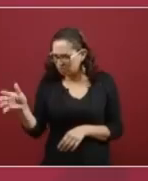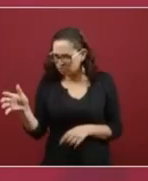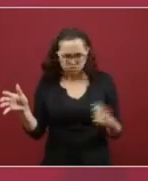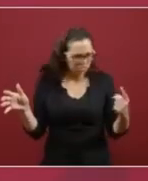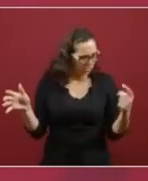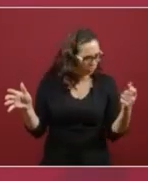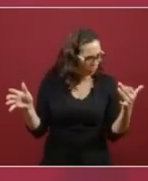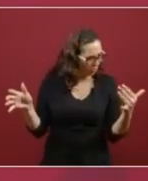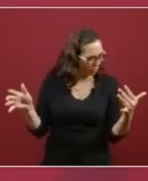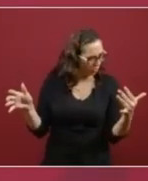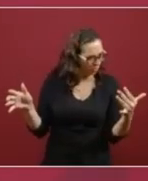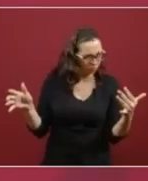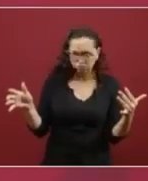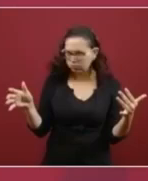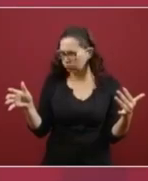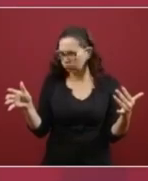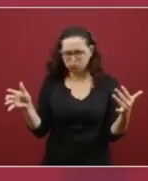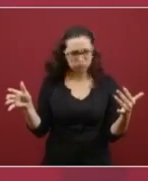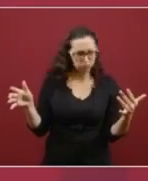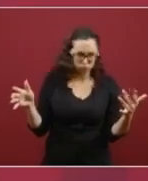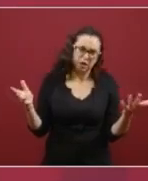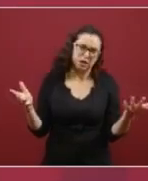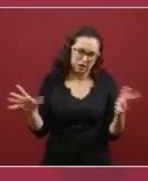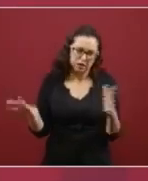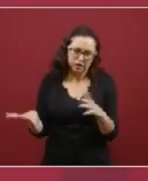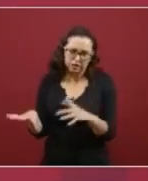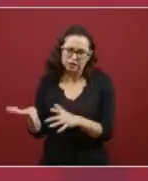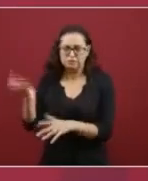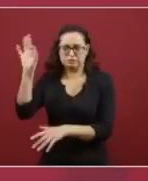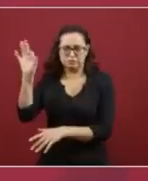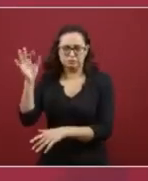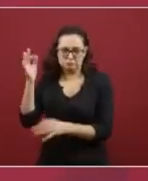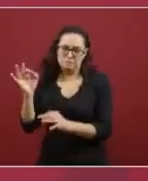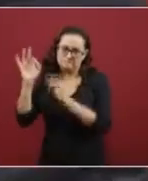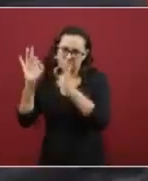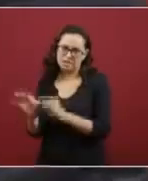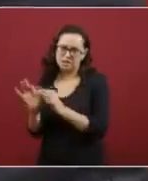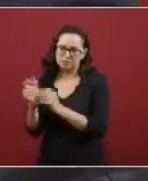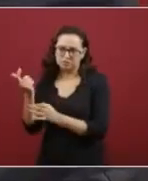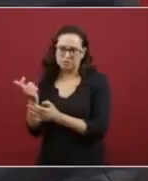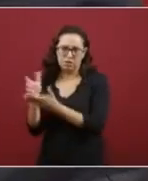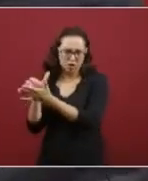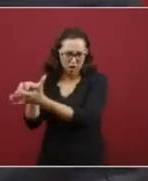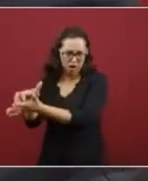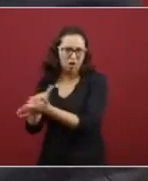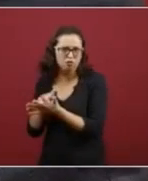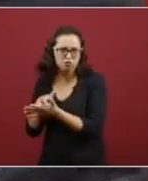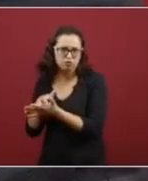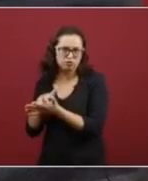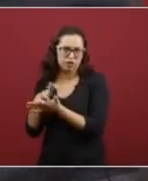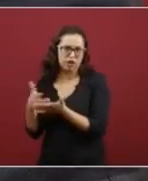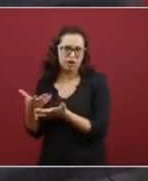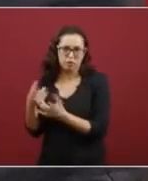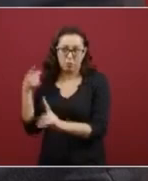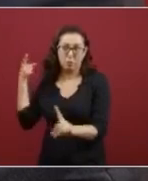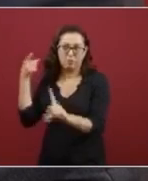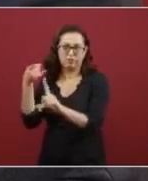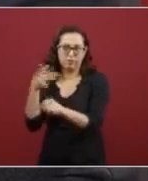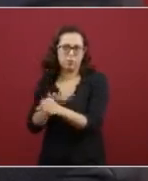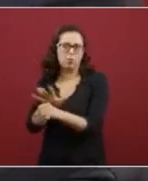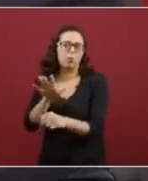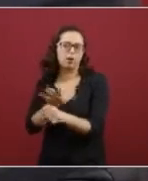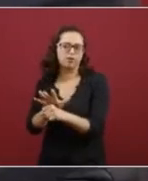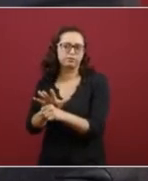Si compramos bien, si ahorramos, ¿qué vamos a lograr? ¿Qué es el propósito?